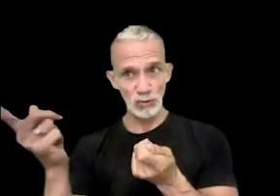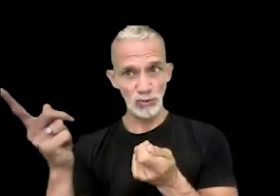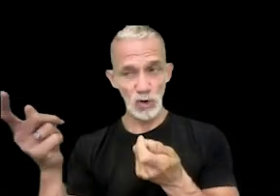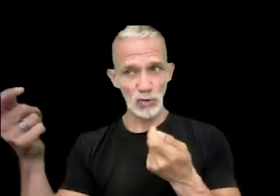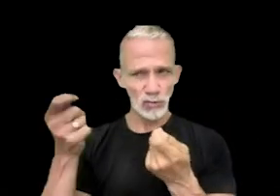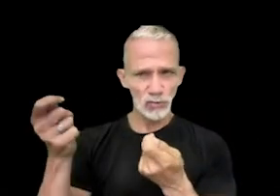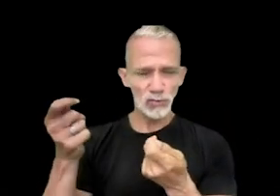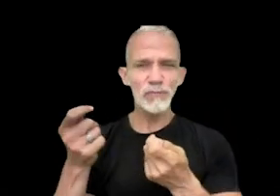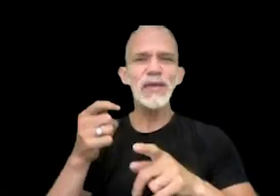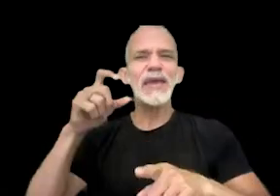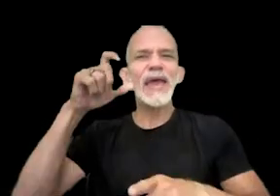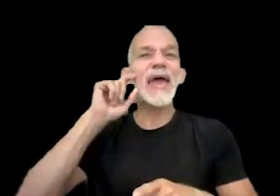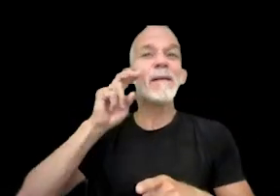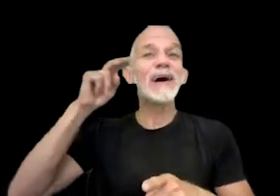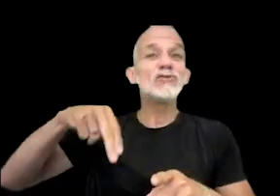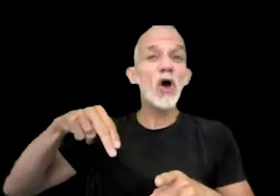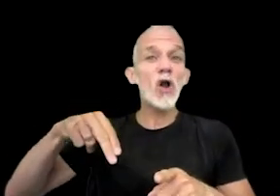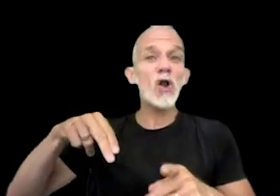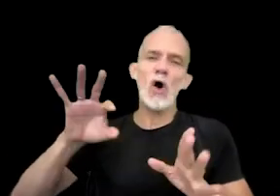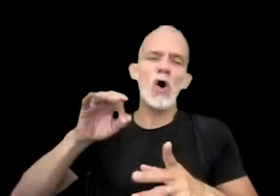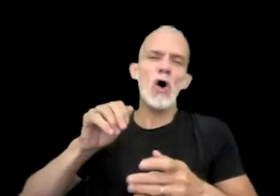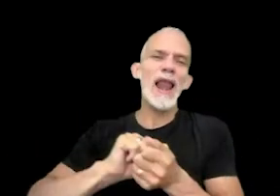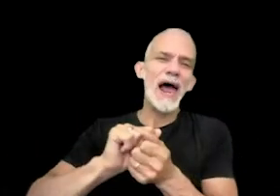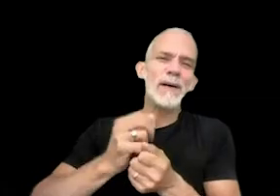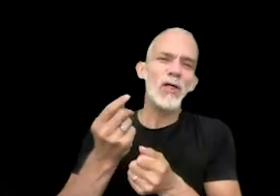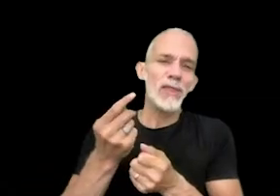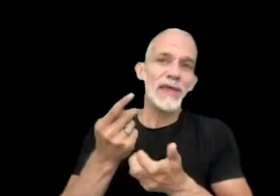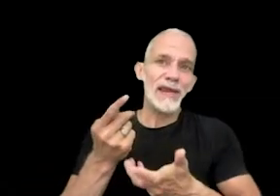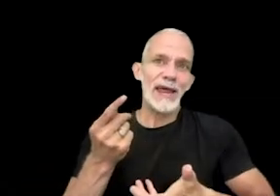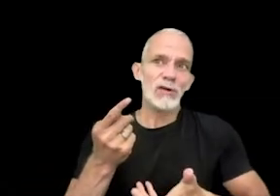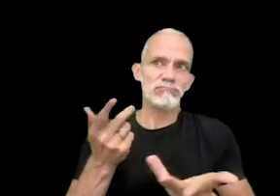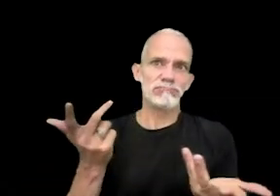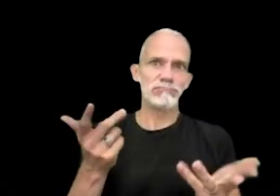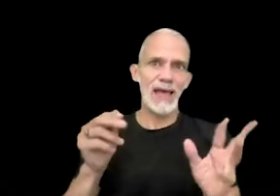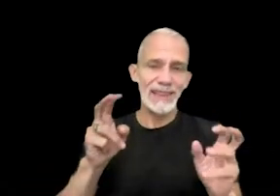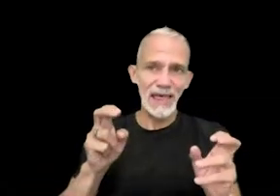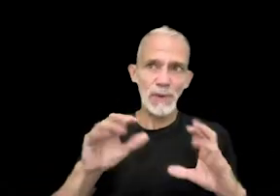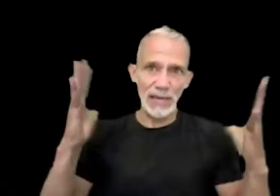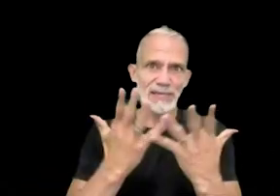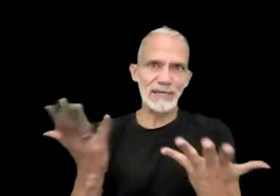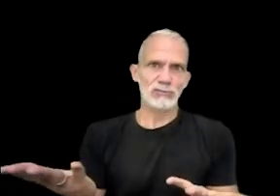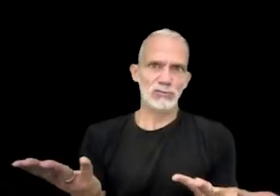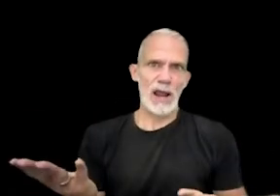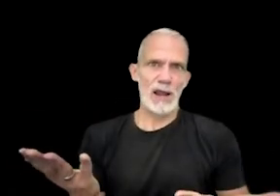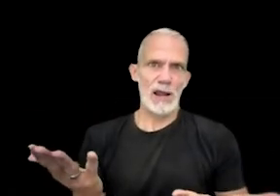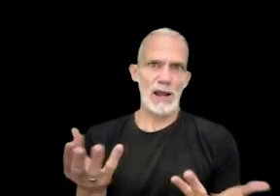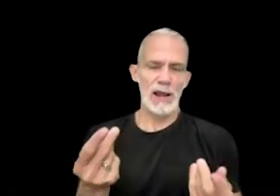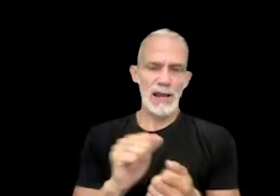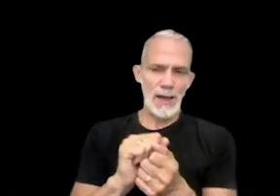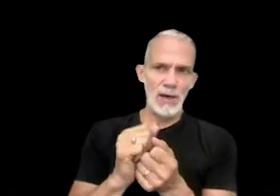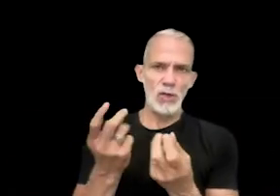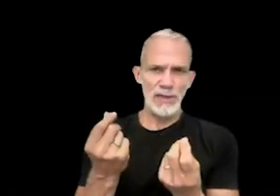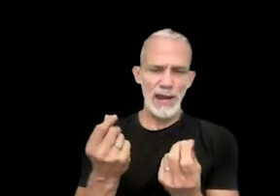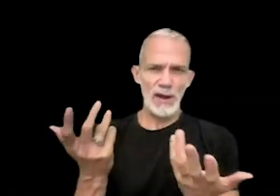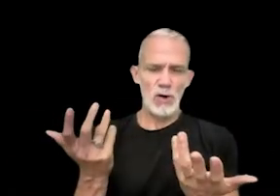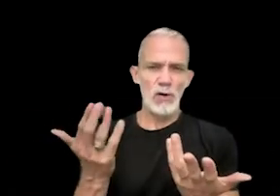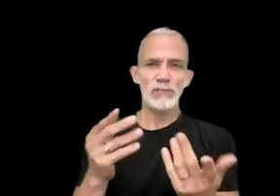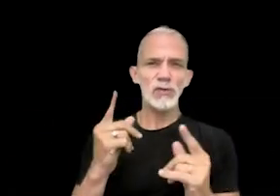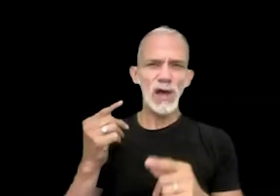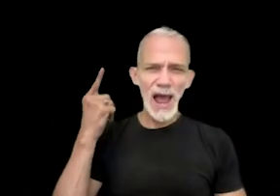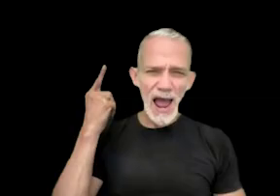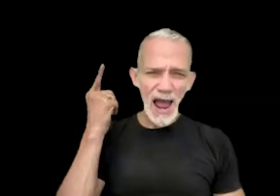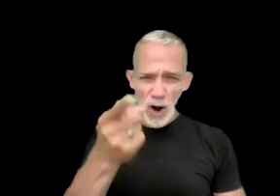y la evasión, o en este caso el lavado de dinero, es una cuestión internacional, no se puede